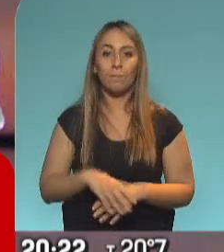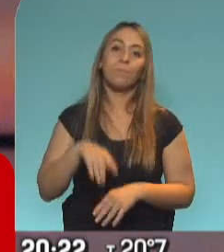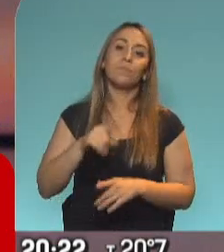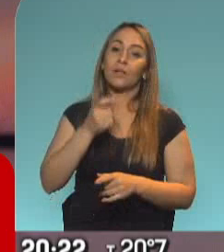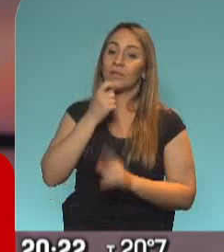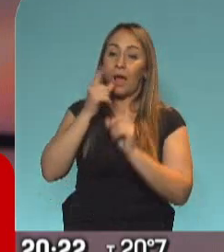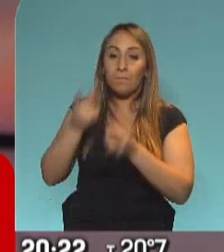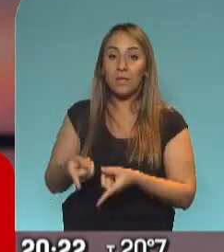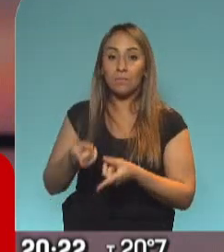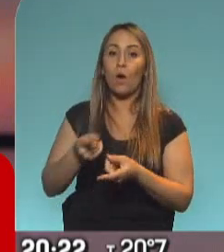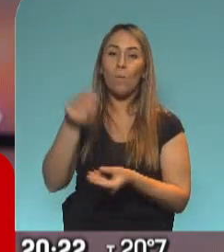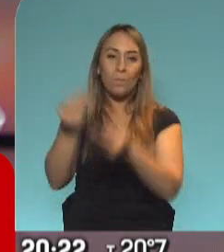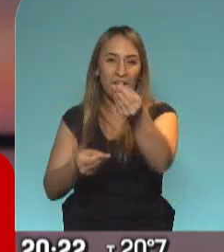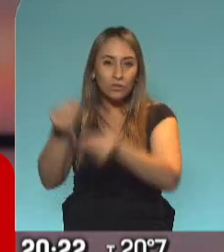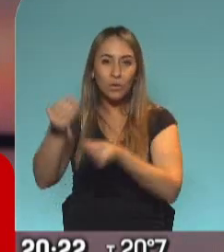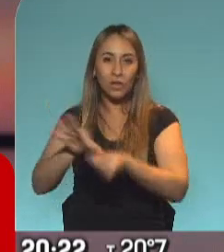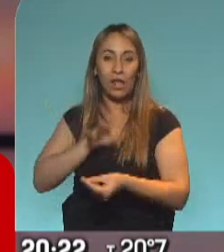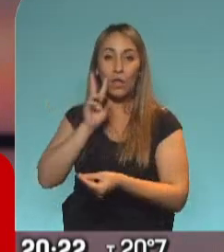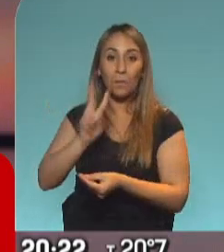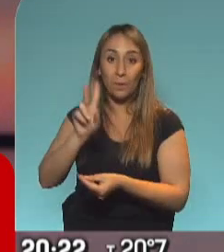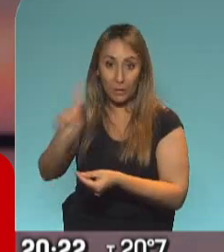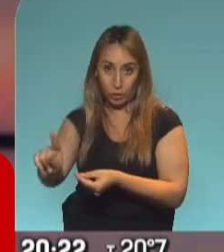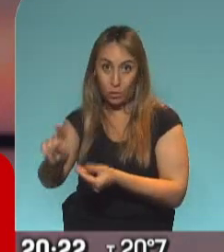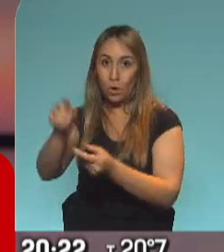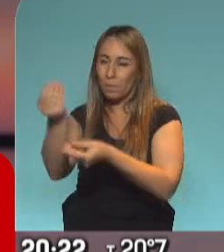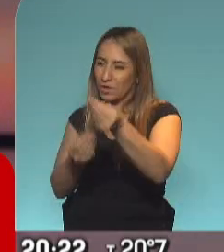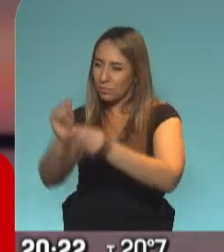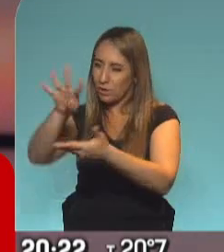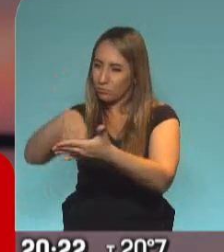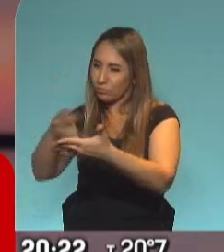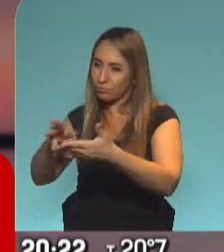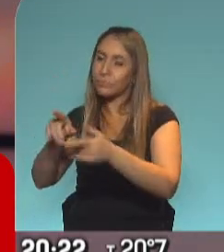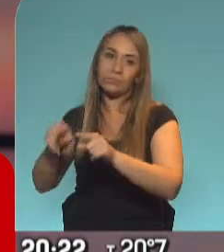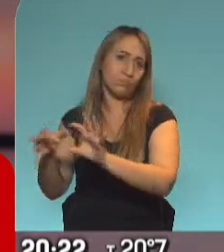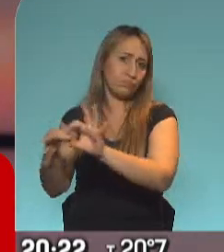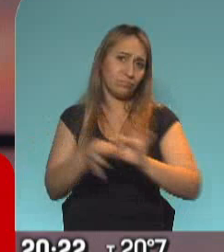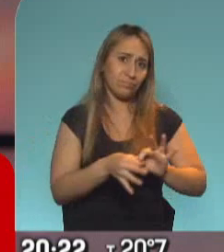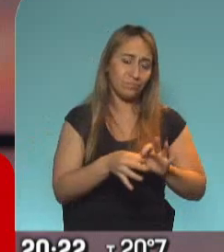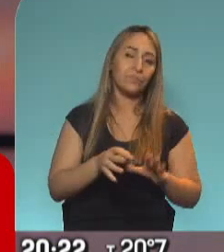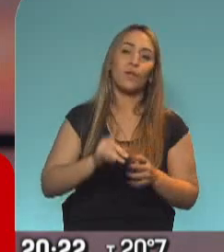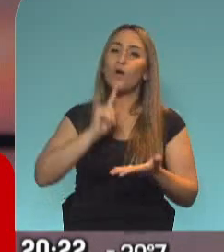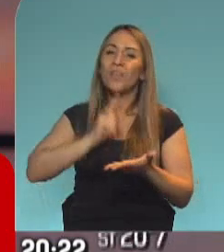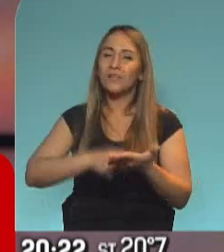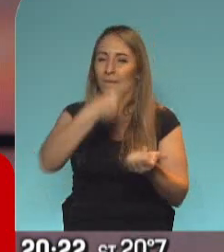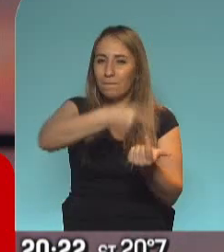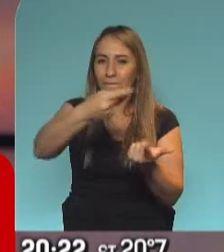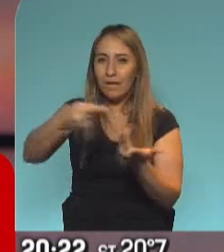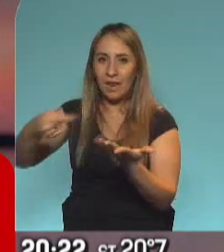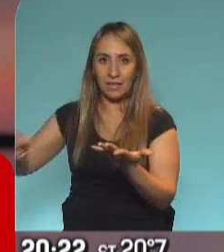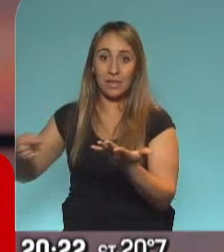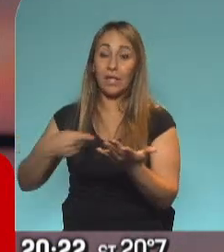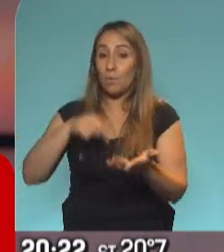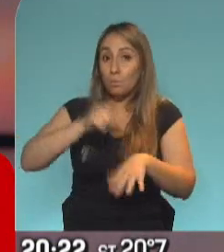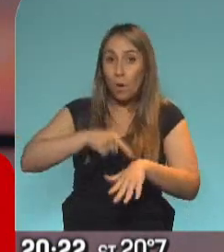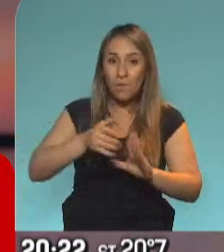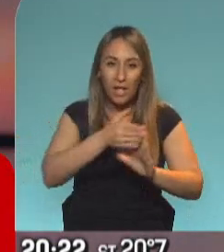demilitación del presupuesto 2021. Bueno, son todos programas, ¿no? Son todas políticas muy importantes que en este momento justamente se están tomando para